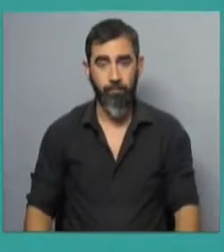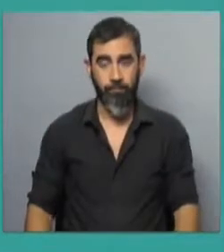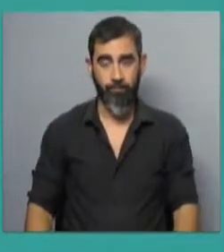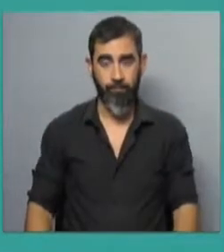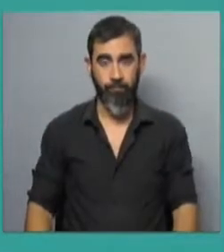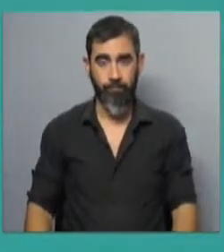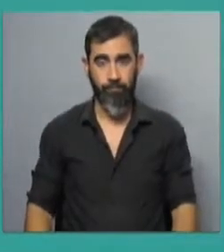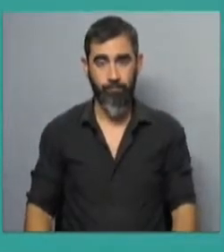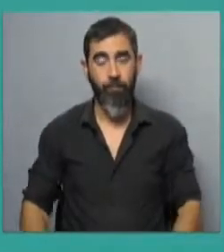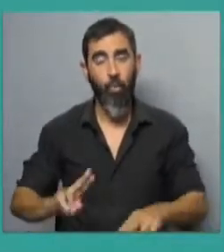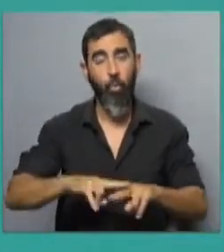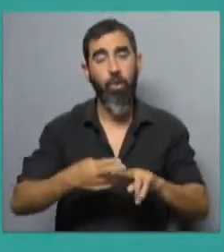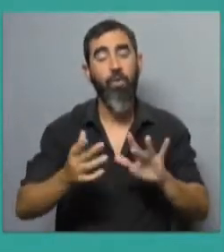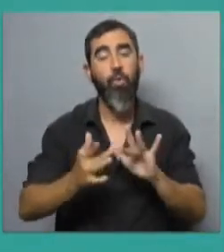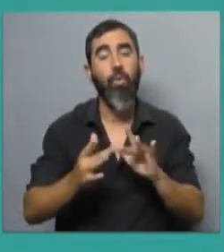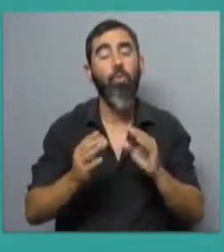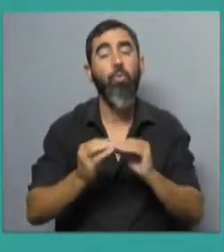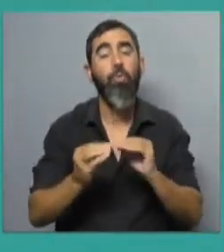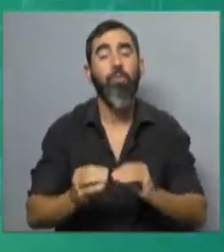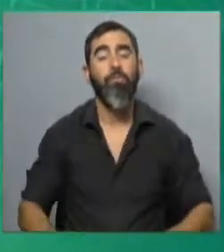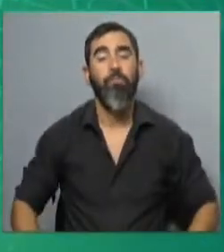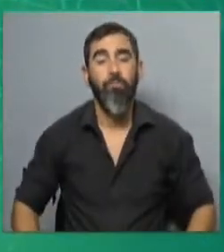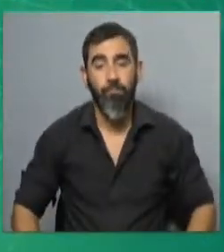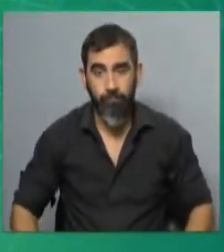Volvemos ahora al móvil con Eduardo Delgado. Adelante, Eduardo.